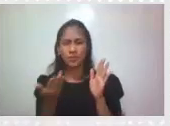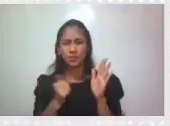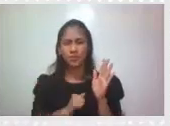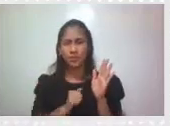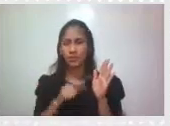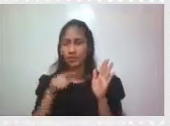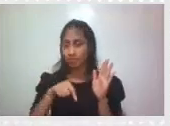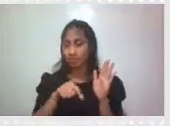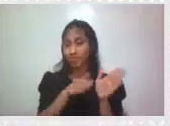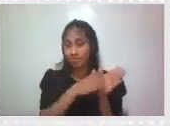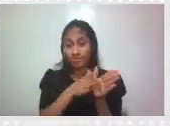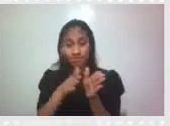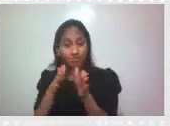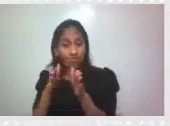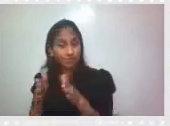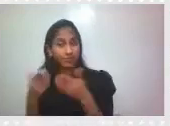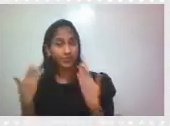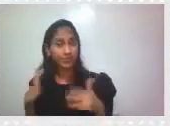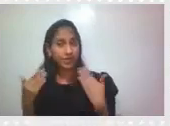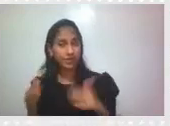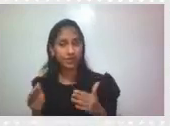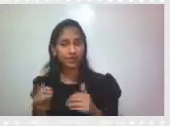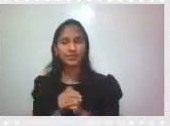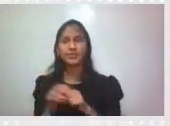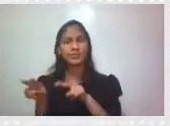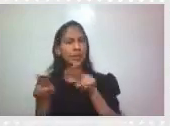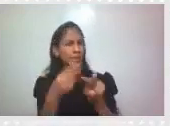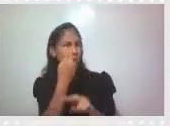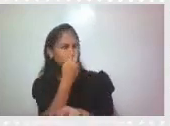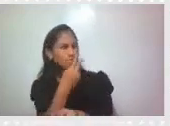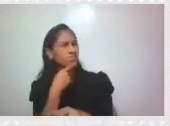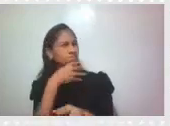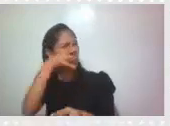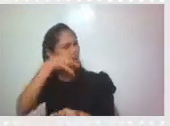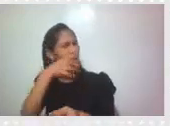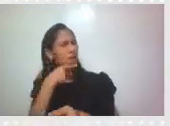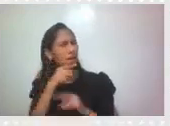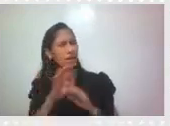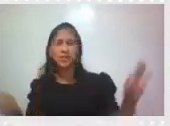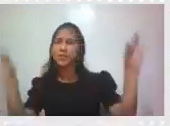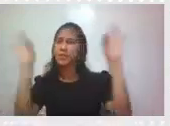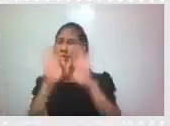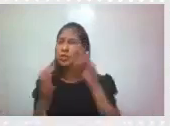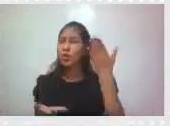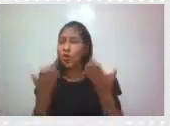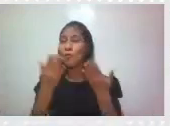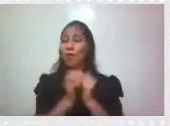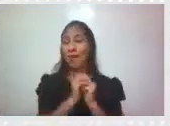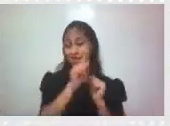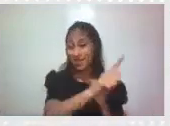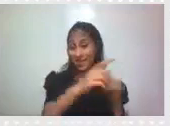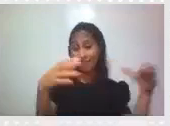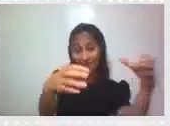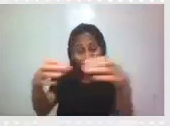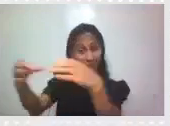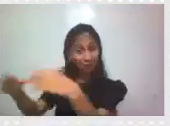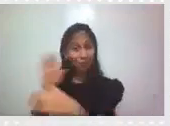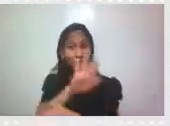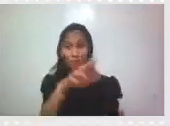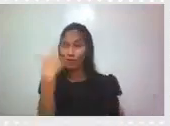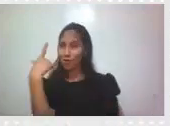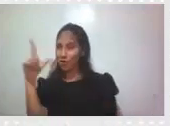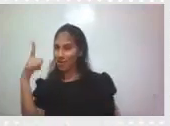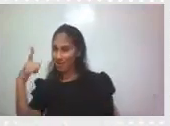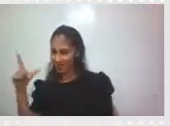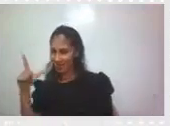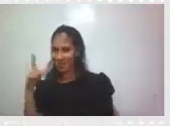Bajo este proceso se ha considerado conveniente e importante la designación de delegados que pueden involucrarse en este proceso de